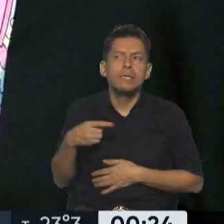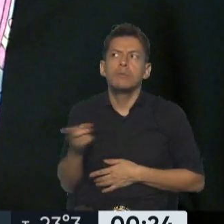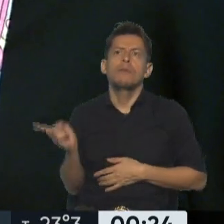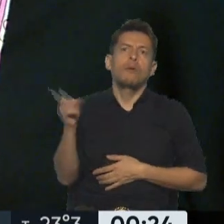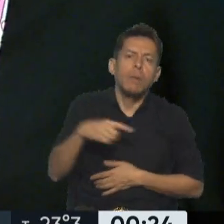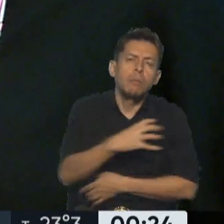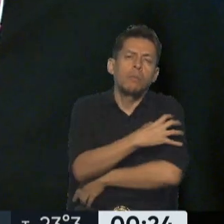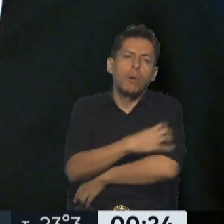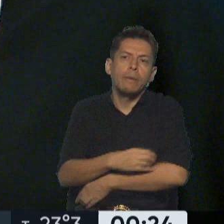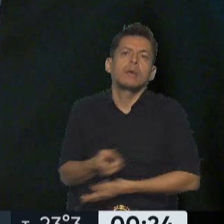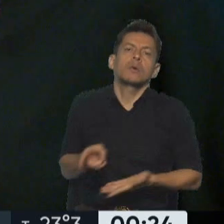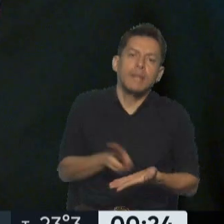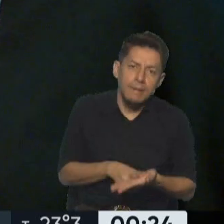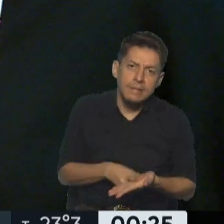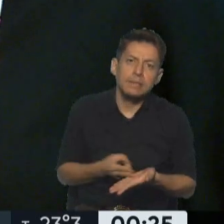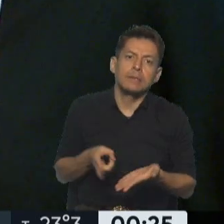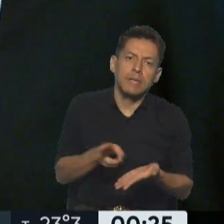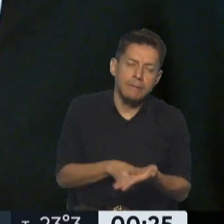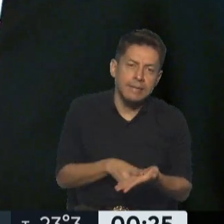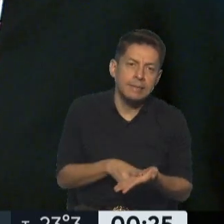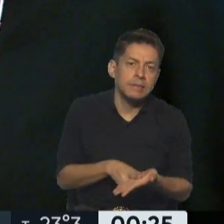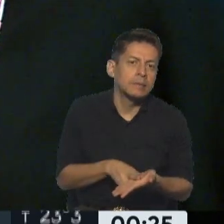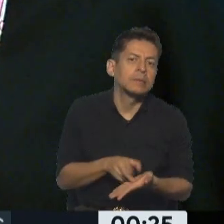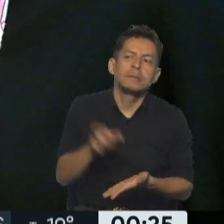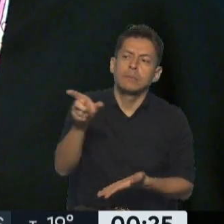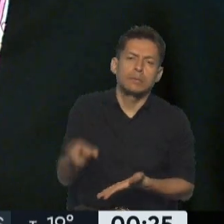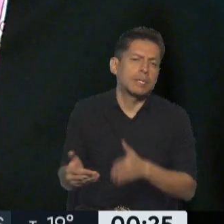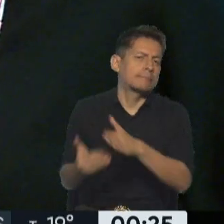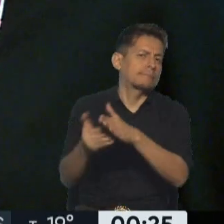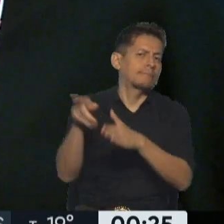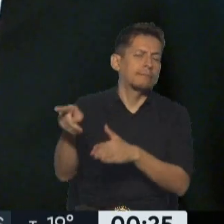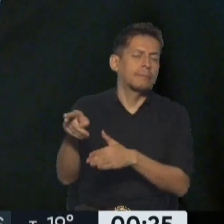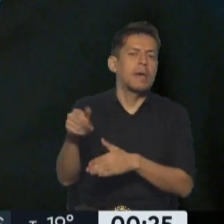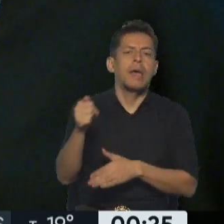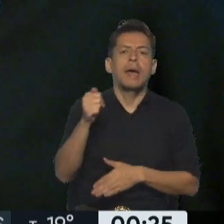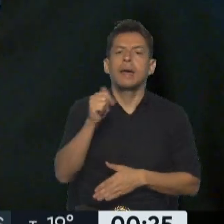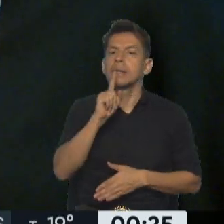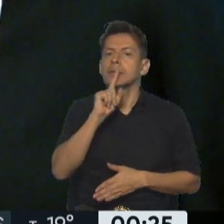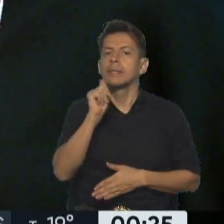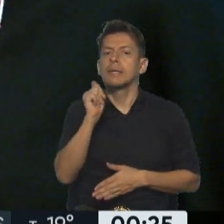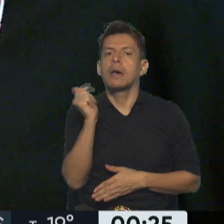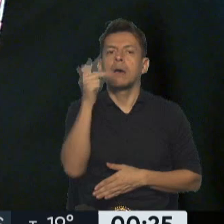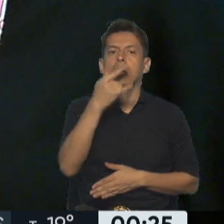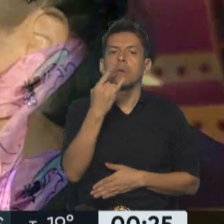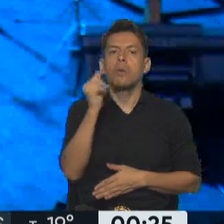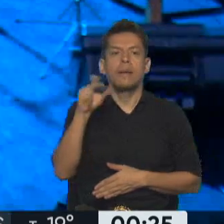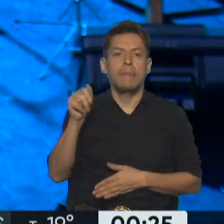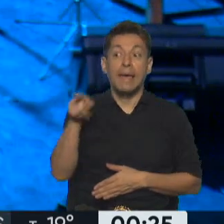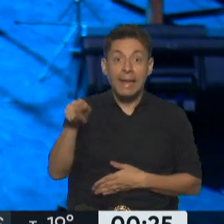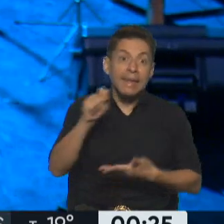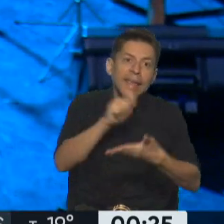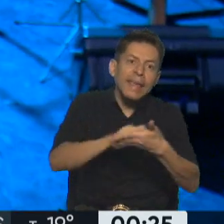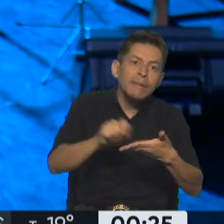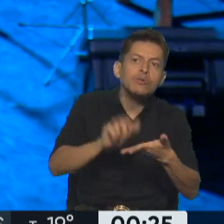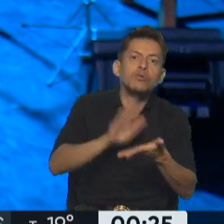volvemos a estar pobres de nuevo. ¿Y quién mejor que Atahualpa que escriba sobre la pobreza? Por eso arranca Atahualpa con un poema y